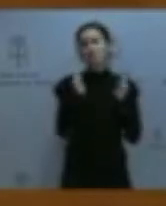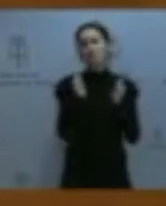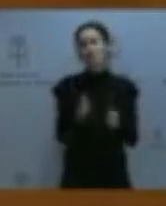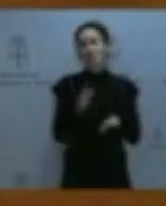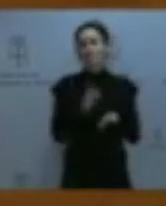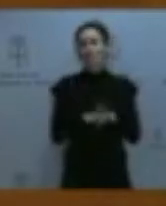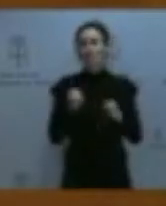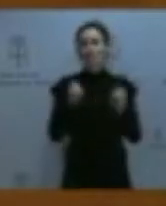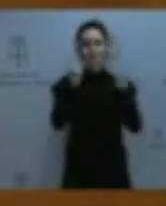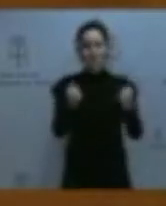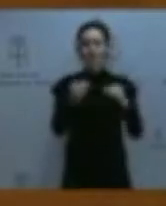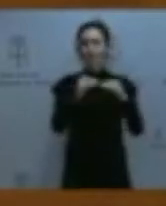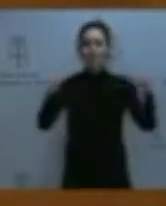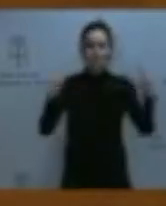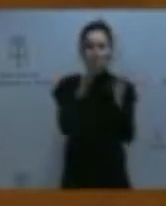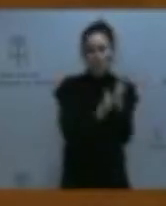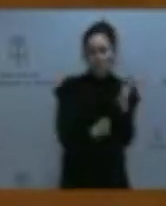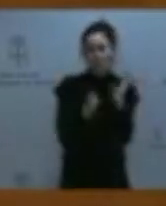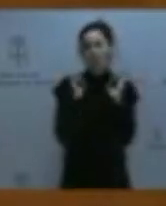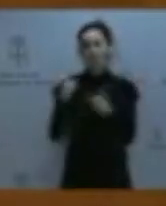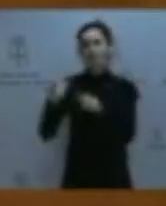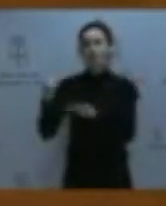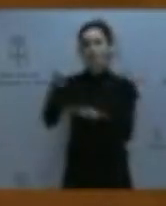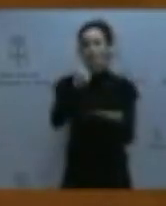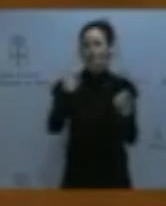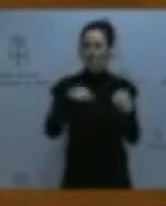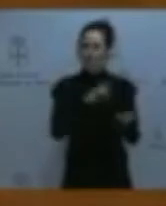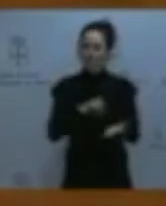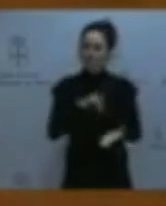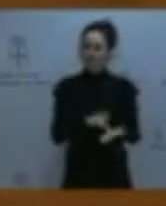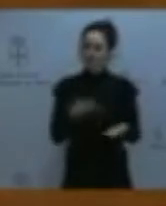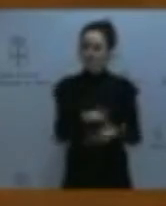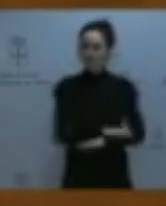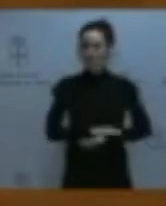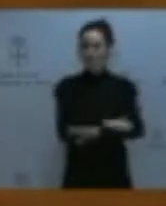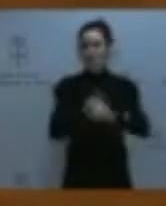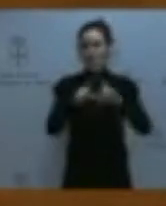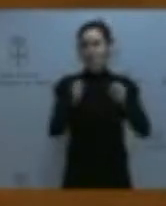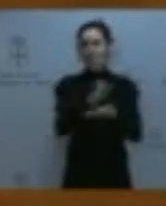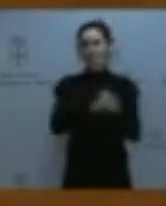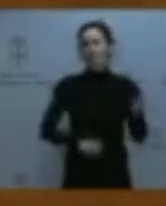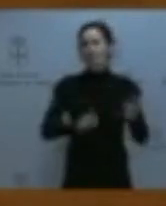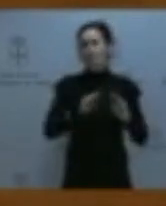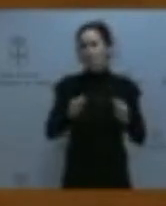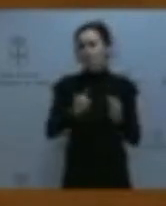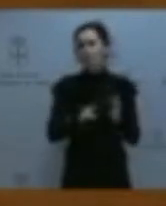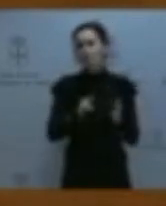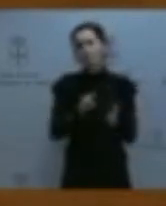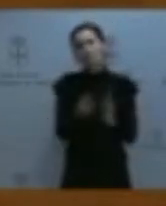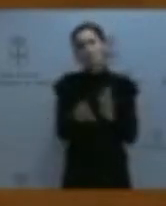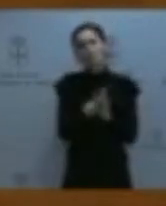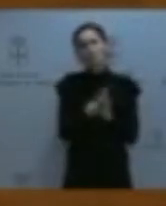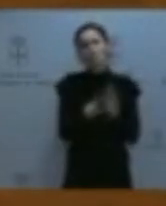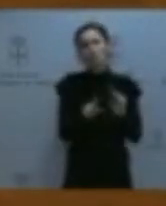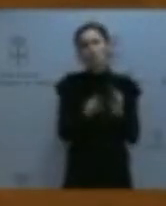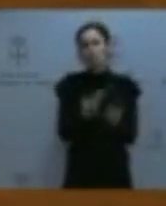fuertes reducciones del impuesto de sucesiones en Asturias que ya hay. El Gobierno asturiano dice en su informe sobre esta proposición de ley que en relación con este impuesto